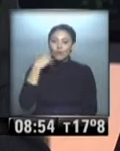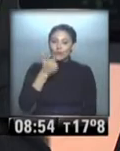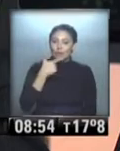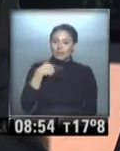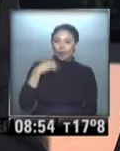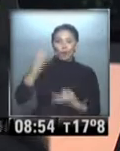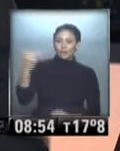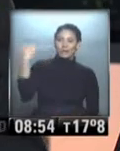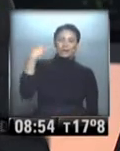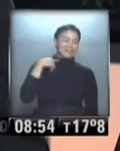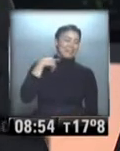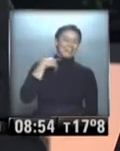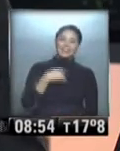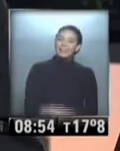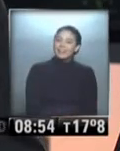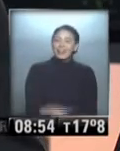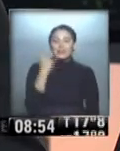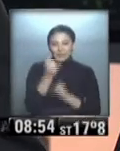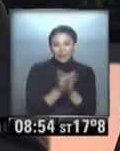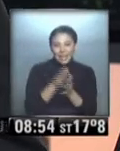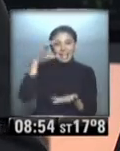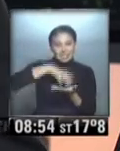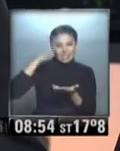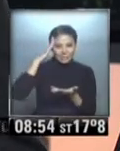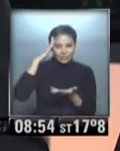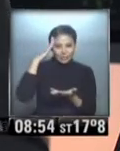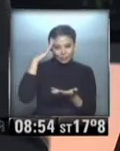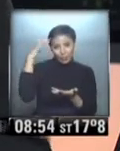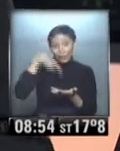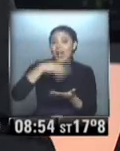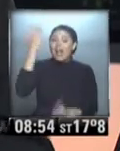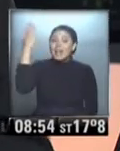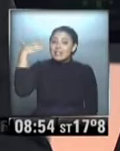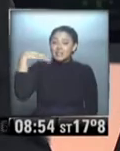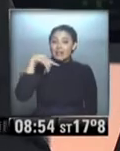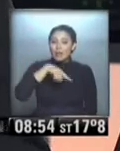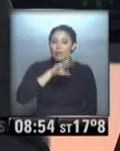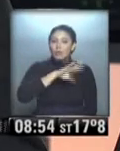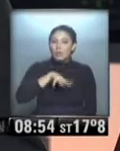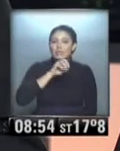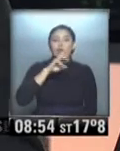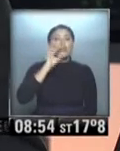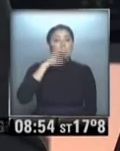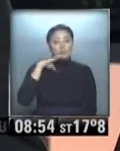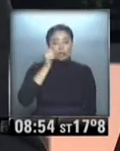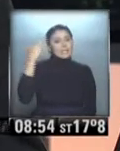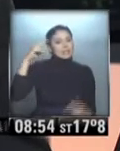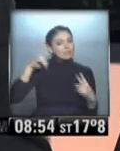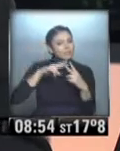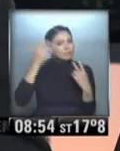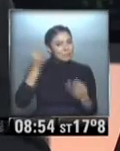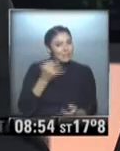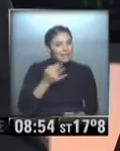offside la cámara de acá al costado. Bueno, hablamos del Centro Cultural Ricardo Rojas, donde ayer se vivió un encuentro muy